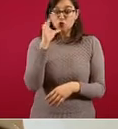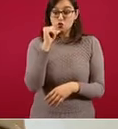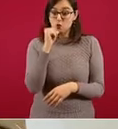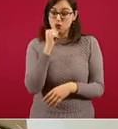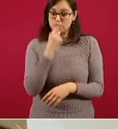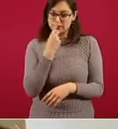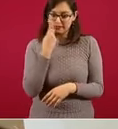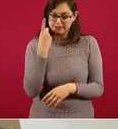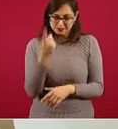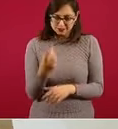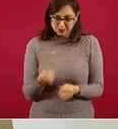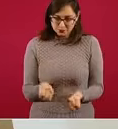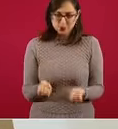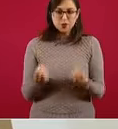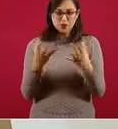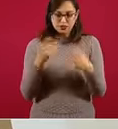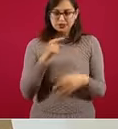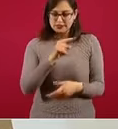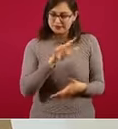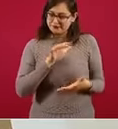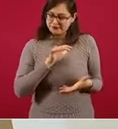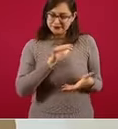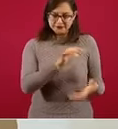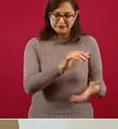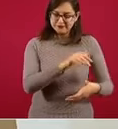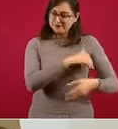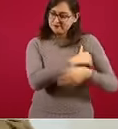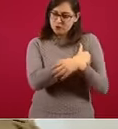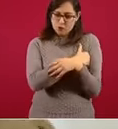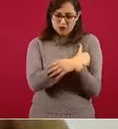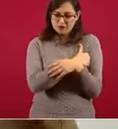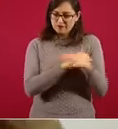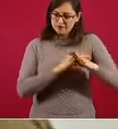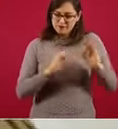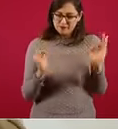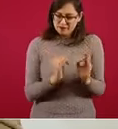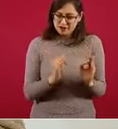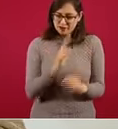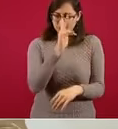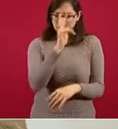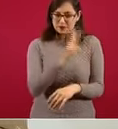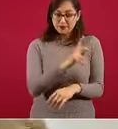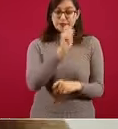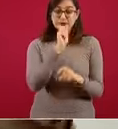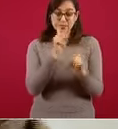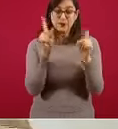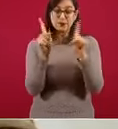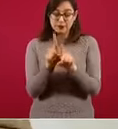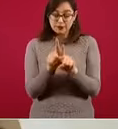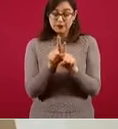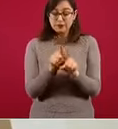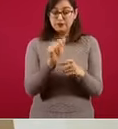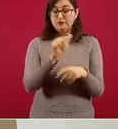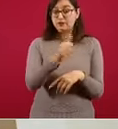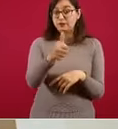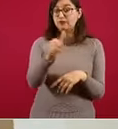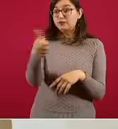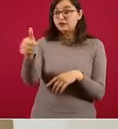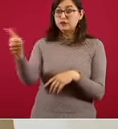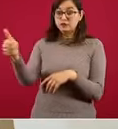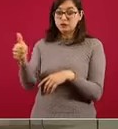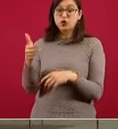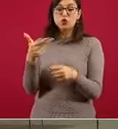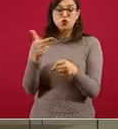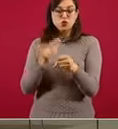cuántas, pero digamos que ahí están conservadas en ultracongelación. Y también se han identificado en las diferentes unidades hospitalarias y en